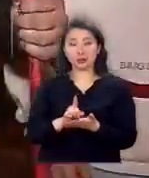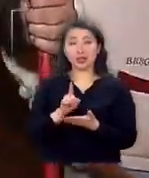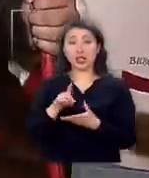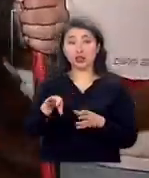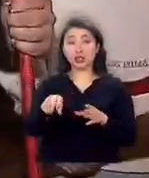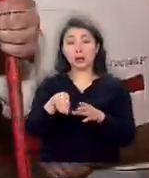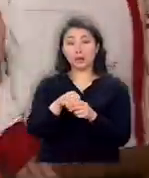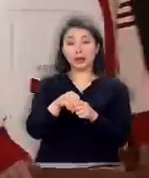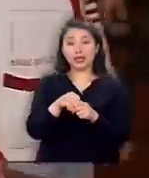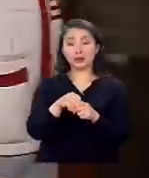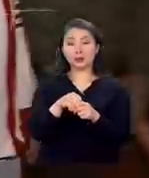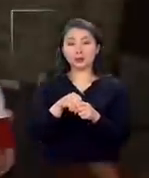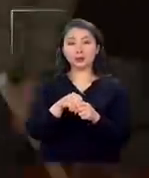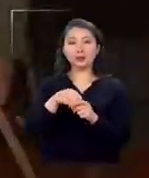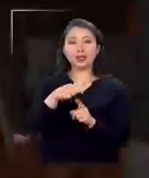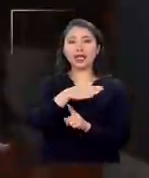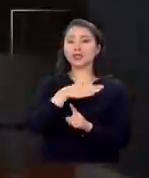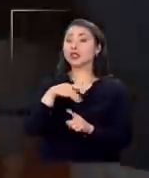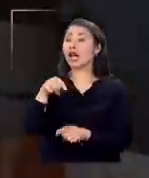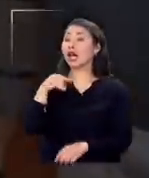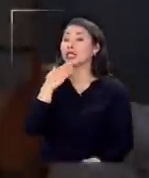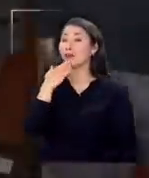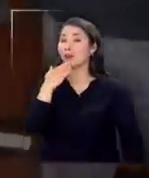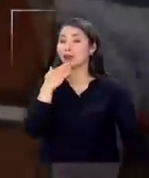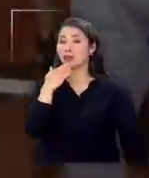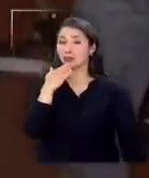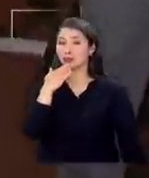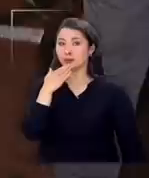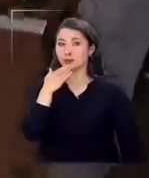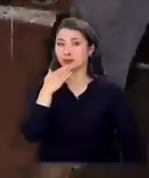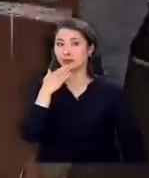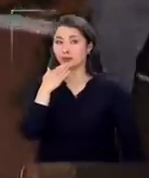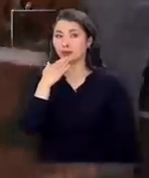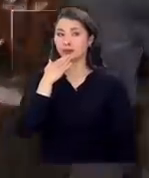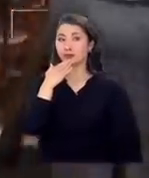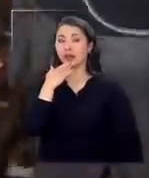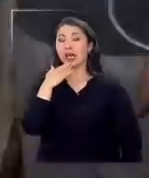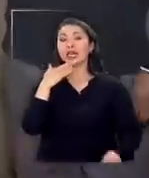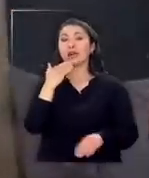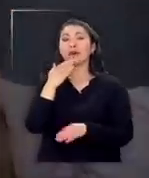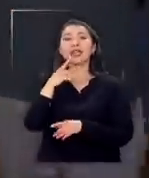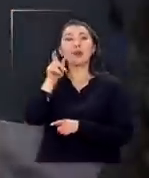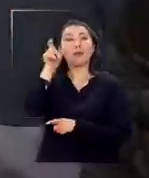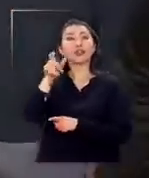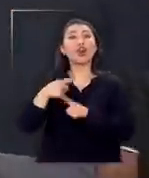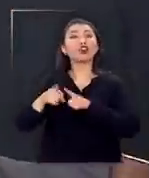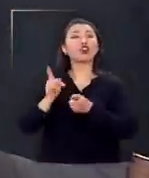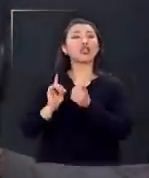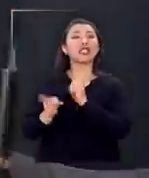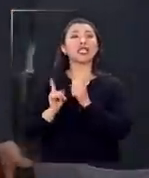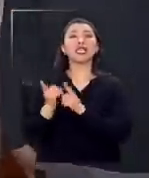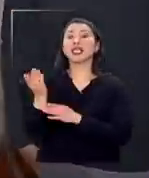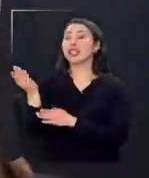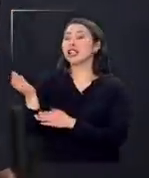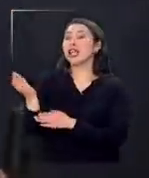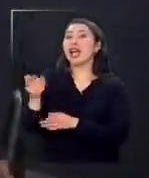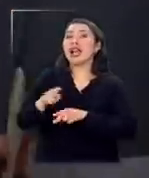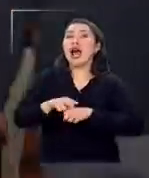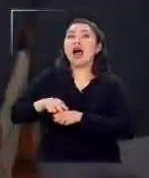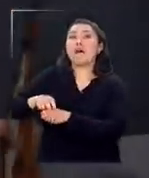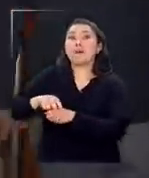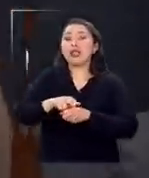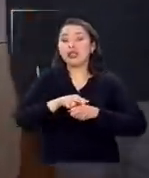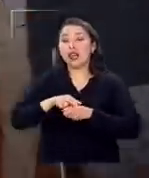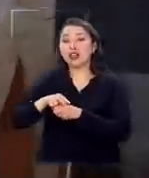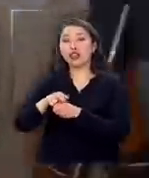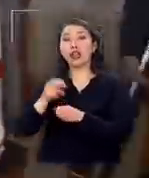parte acá entonces también, de la situación. Cuéntenos. Acá también tenemos a la persona acá, otro dirigente del el administrador